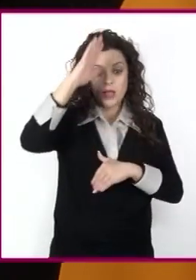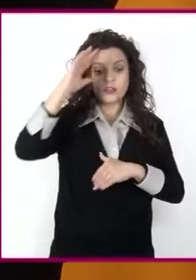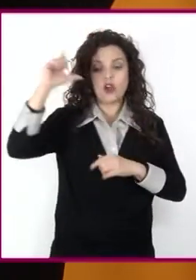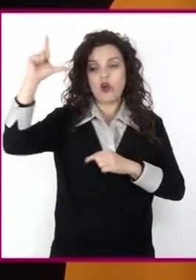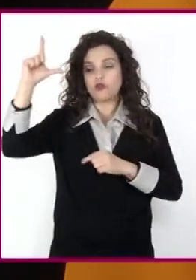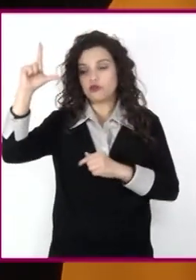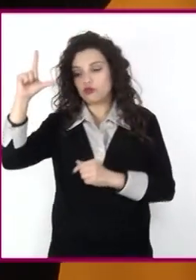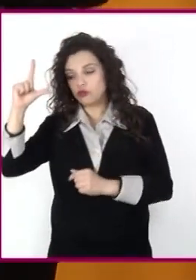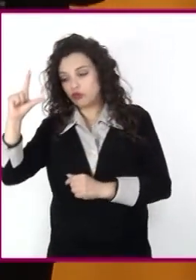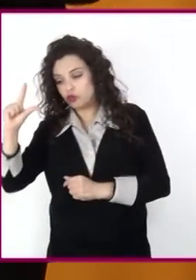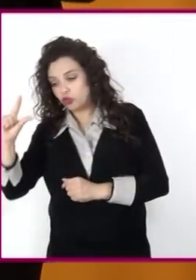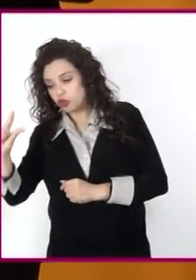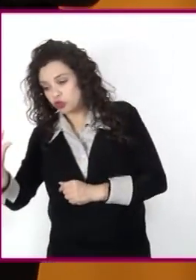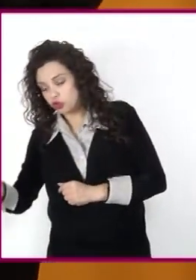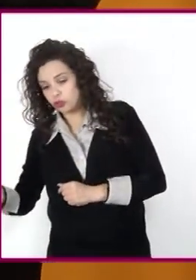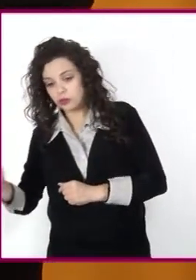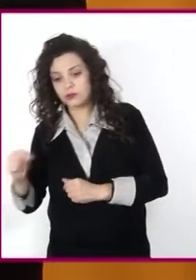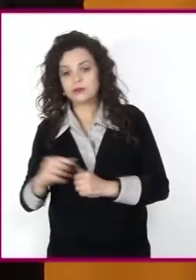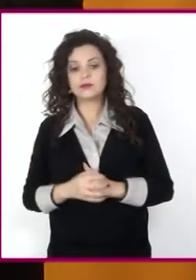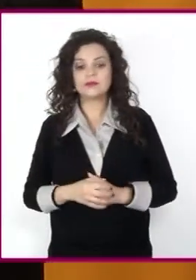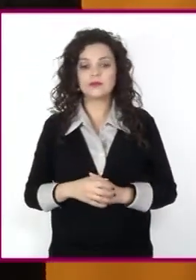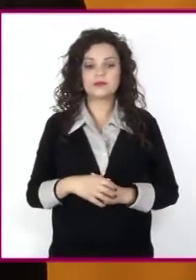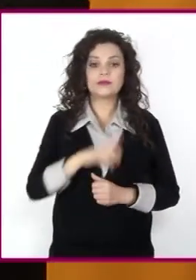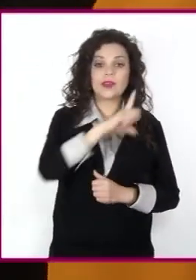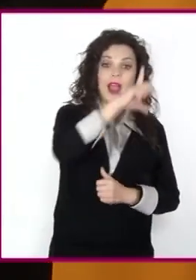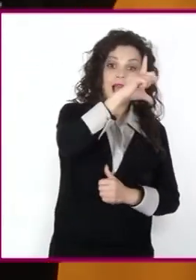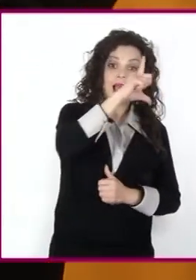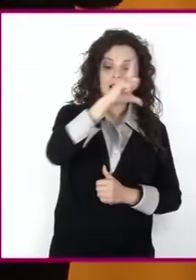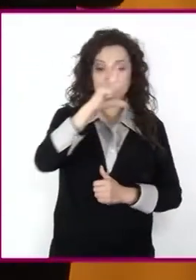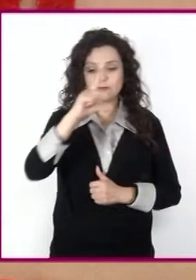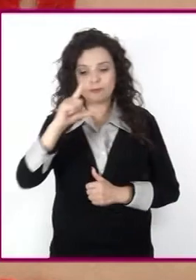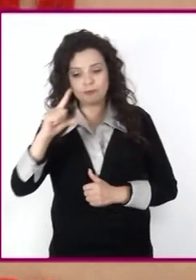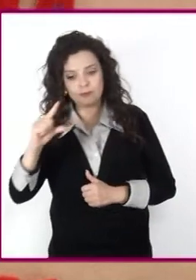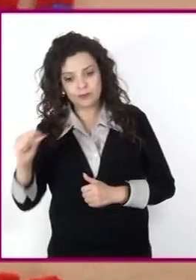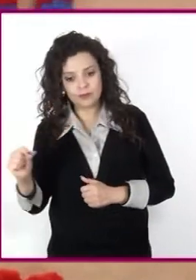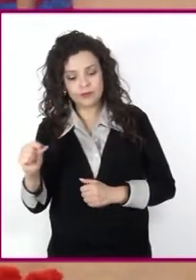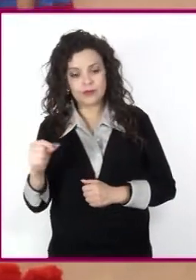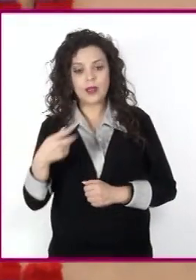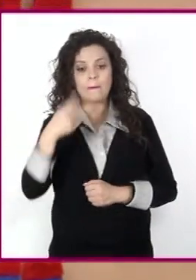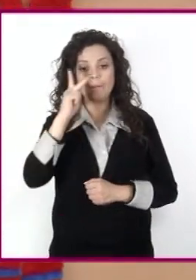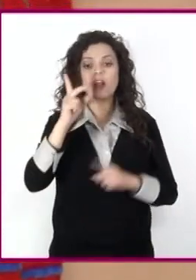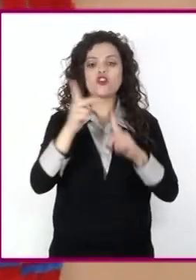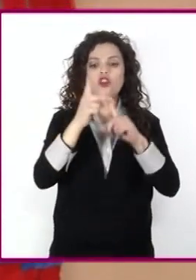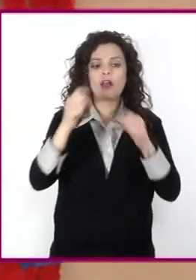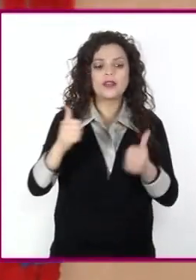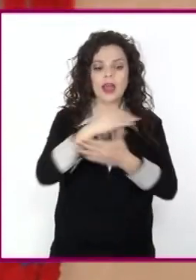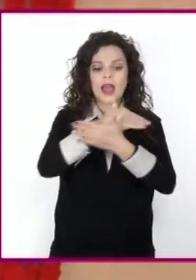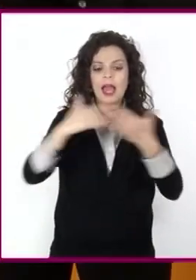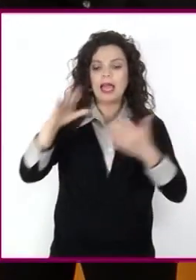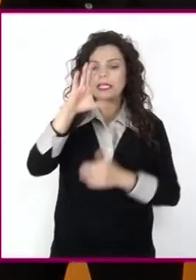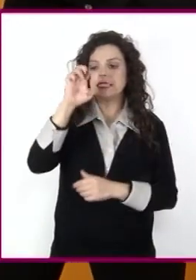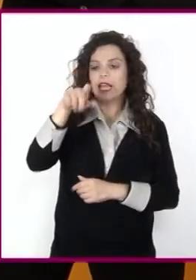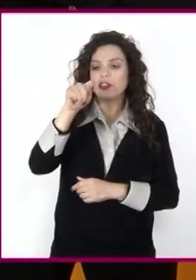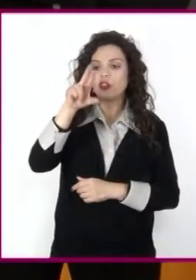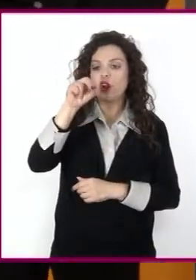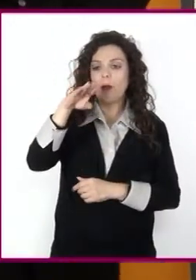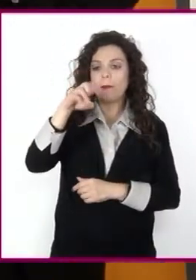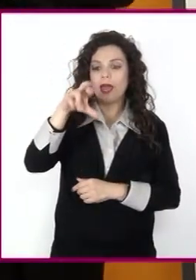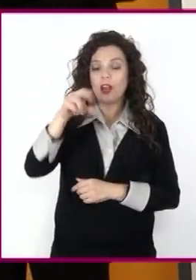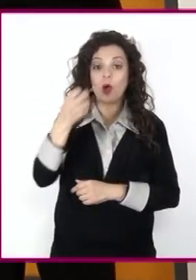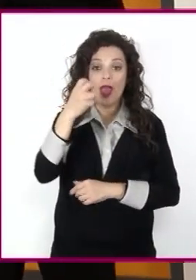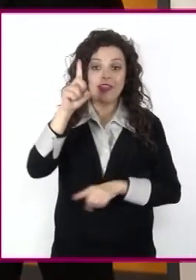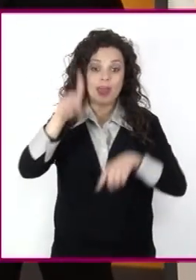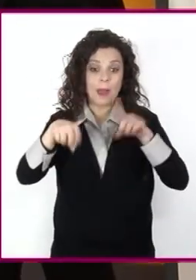de un tamaño semejante por la posición del centrómero. Mire, maestra, ese cromosoma de aquí parece